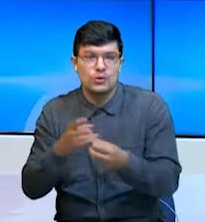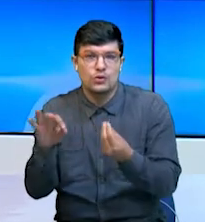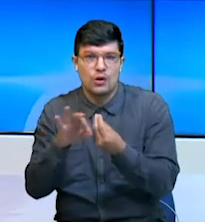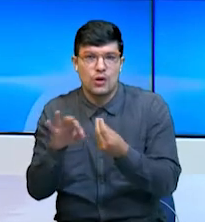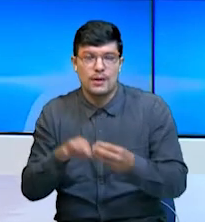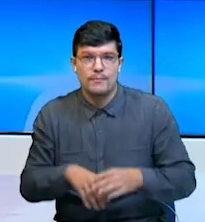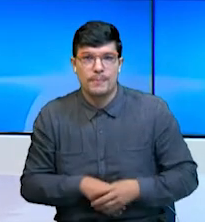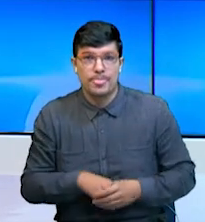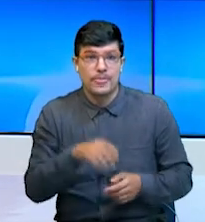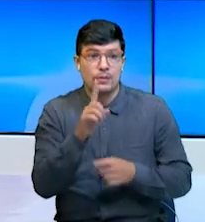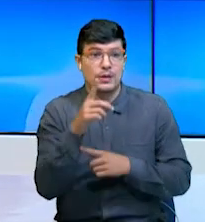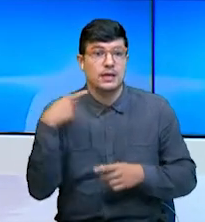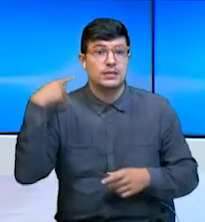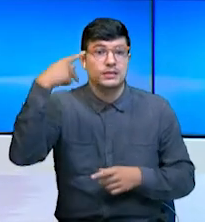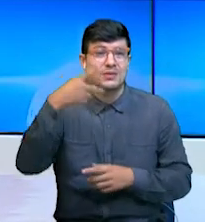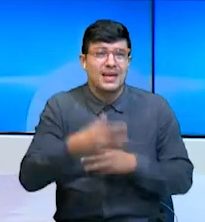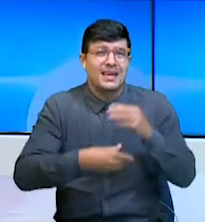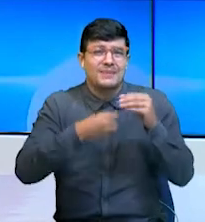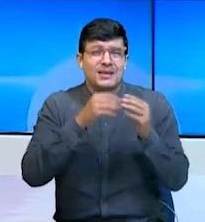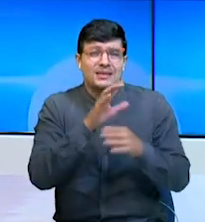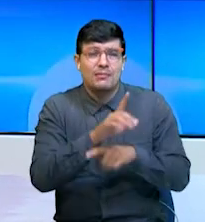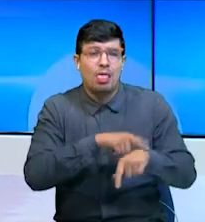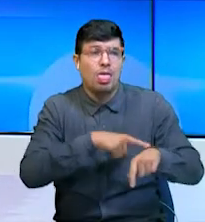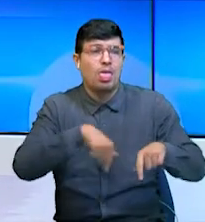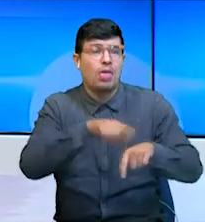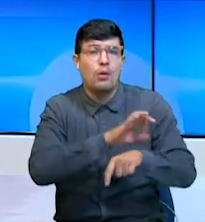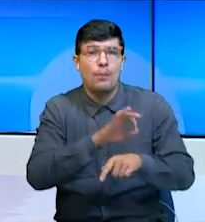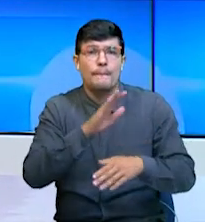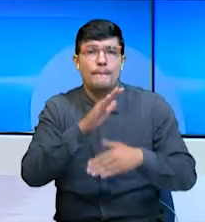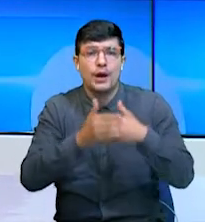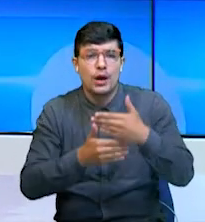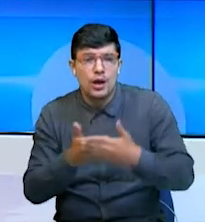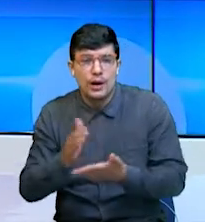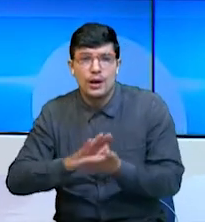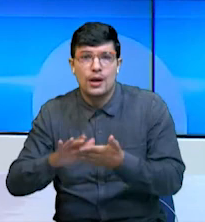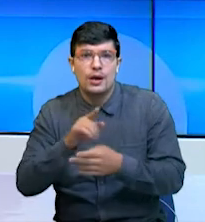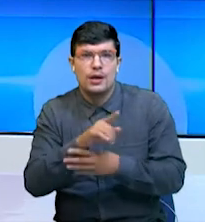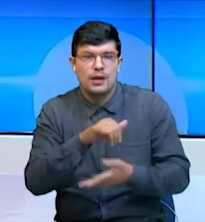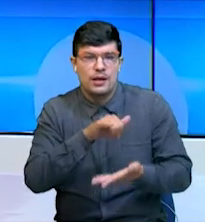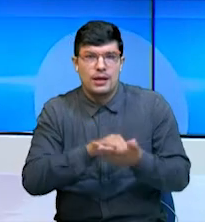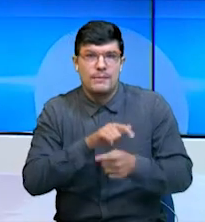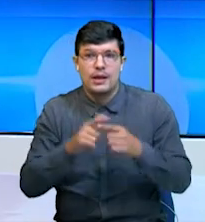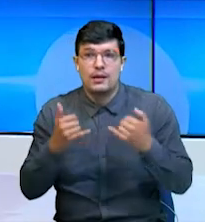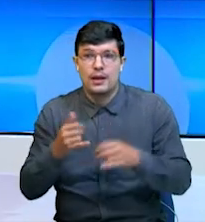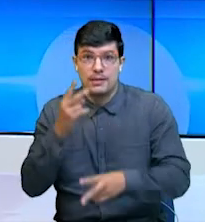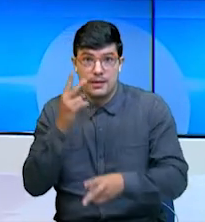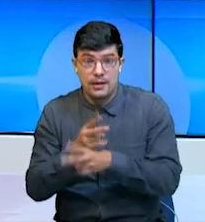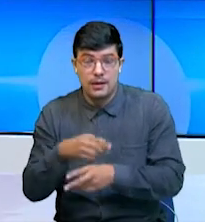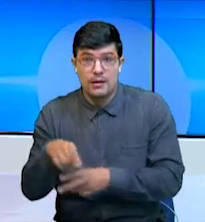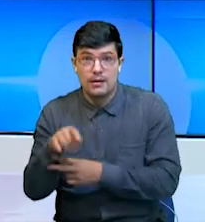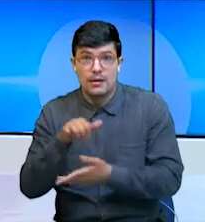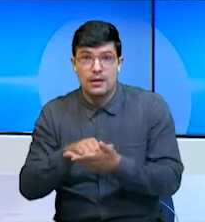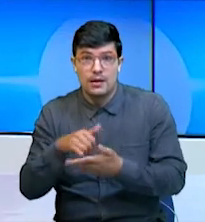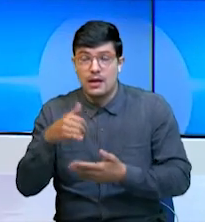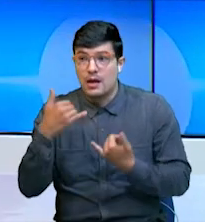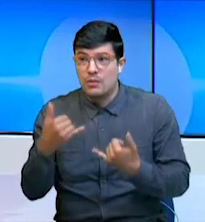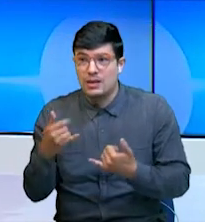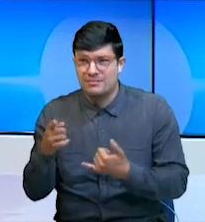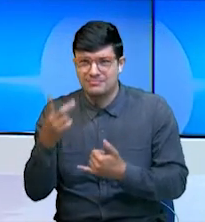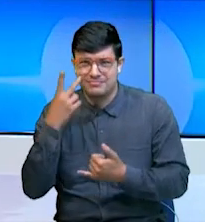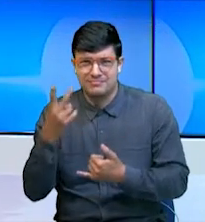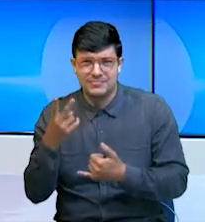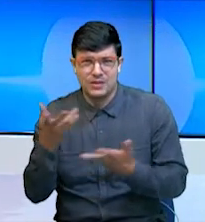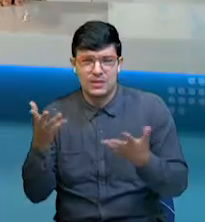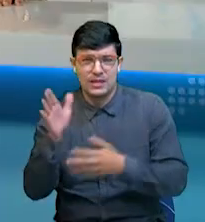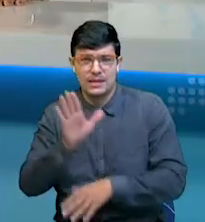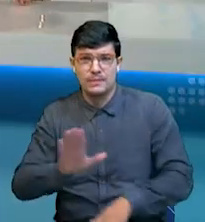Y una historia más de demoras en procedimientos y autorizaciones médicas que ponen en riesgo la vida de menores de edad se registra esta vez